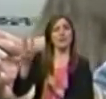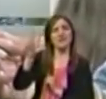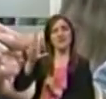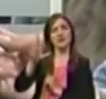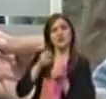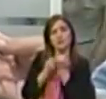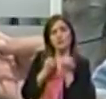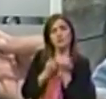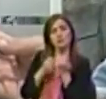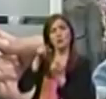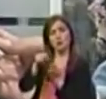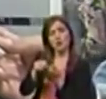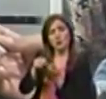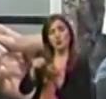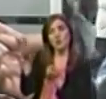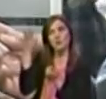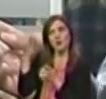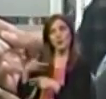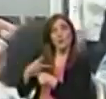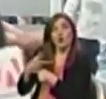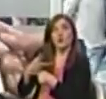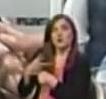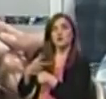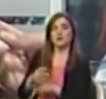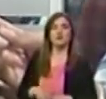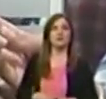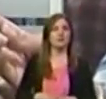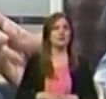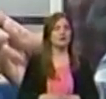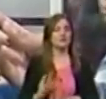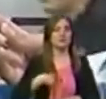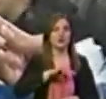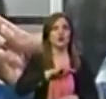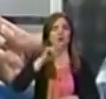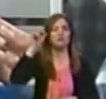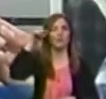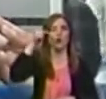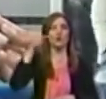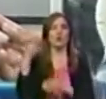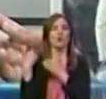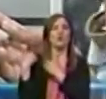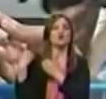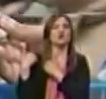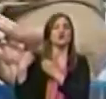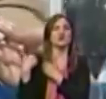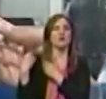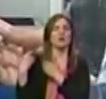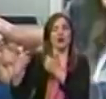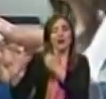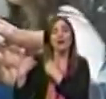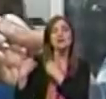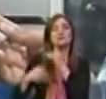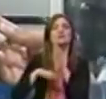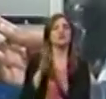manera también blindar al alcalde de Quito, Mauricio Rodas. ¿Podría ser una razón? Nosotros somos del gobierno responsable y la responsabilidad es lo que atañe a